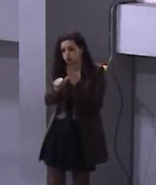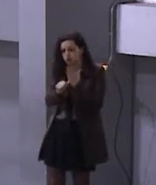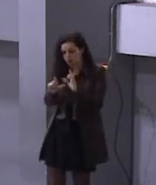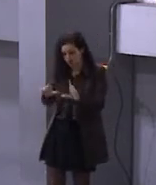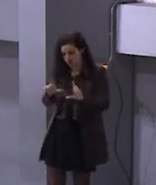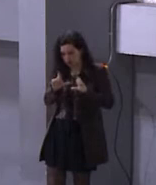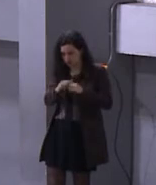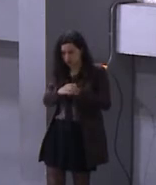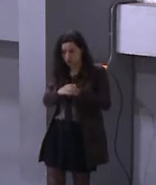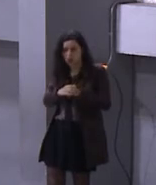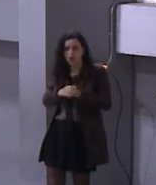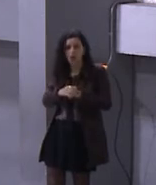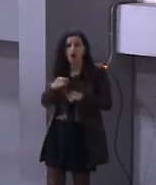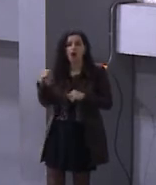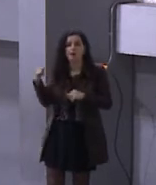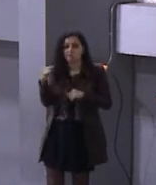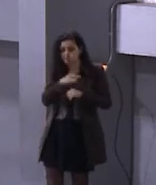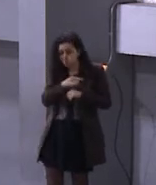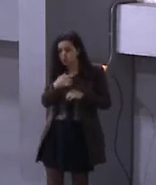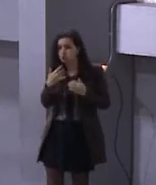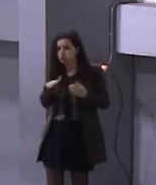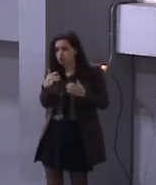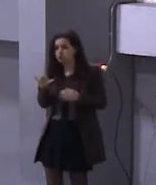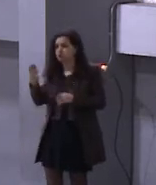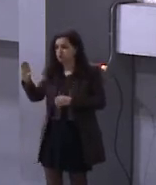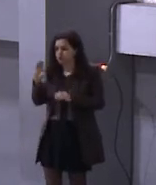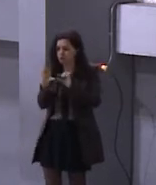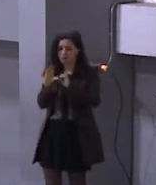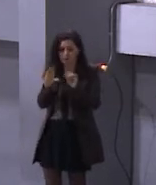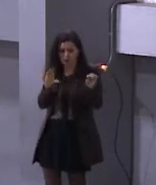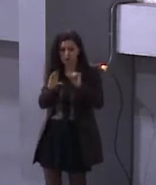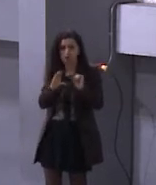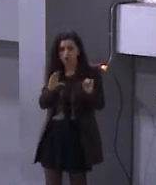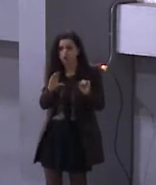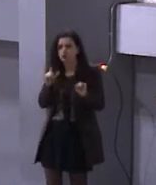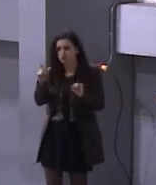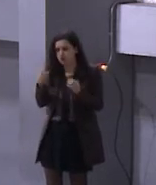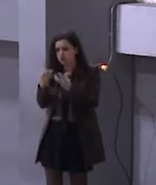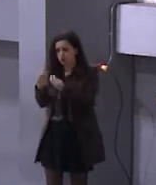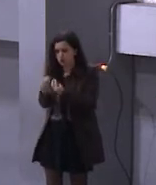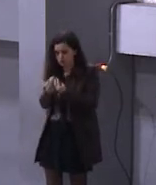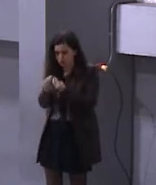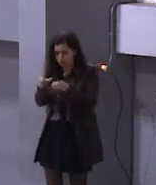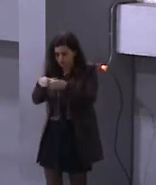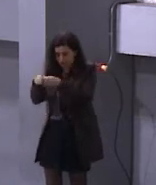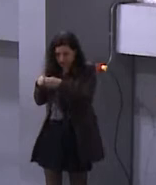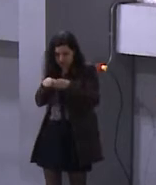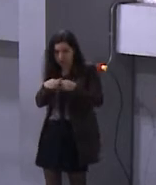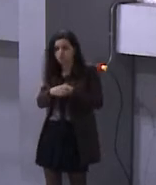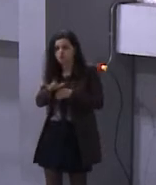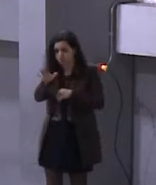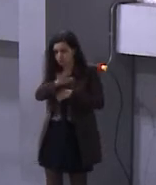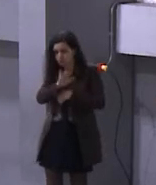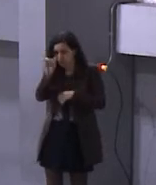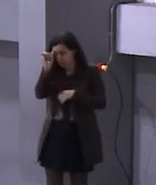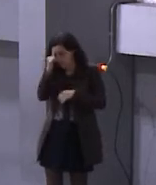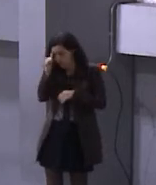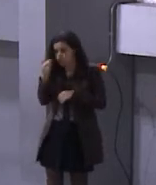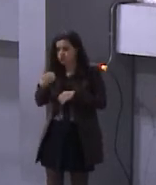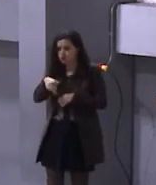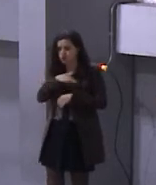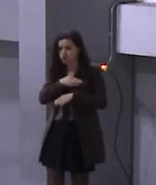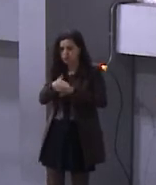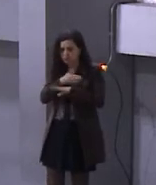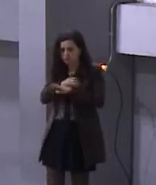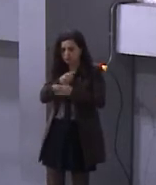pregrado. Ahí se va buena parte del presupuesto aportados con las cooperativas. Ustedes recuerdan, pues nosotros estábamos haciendo unos